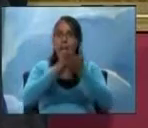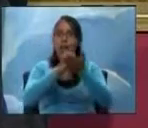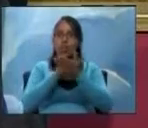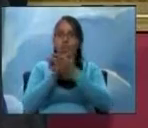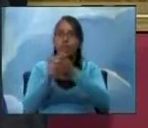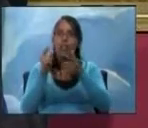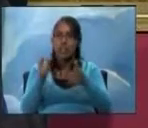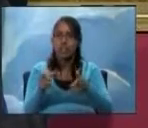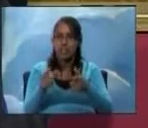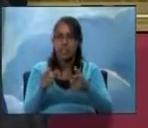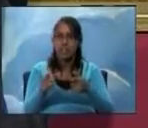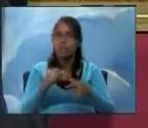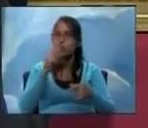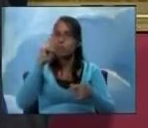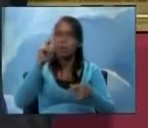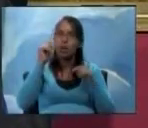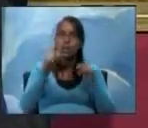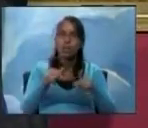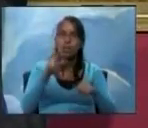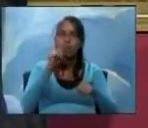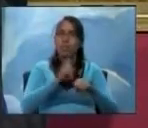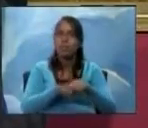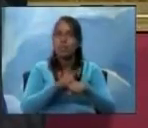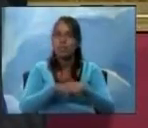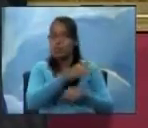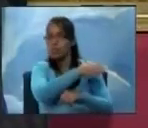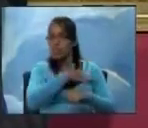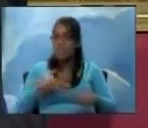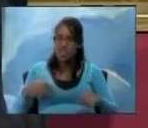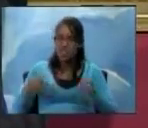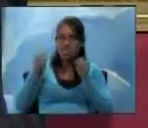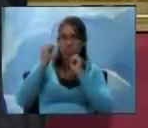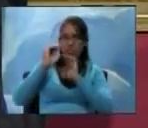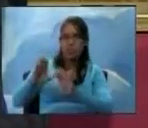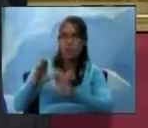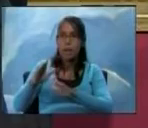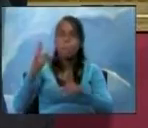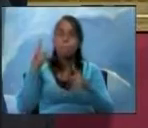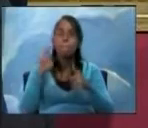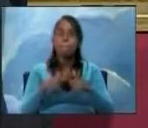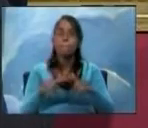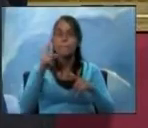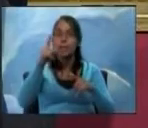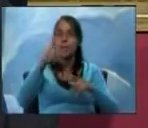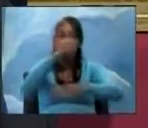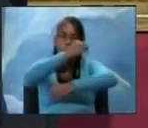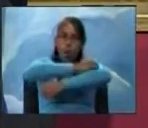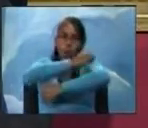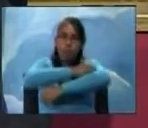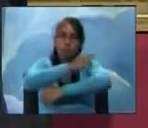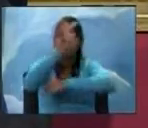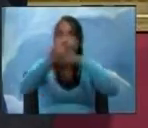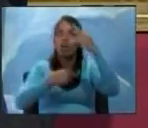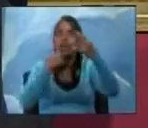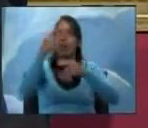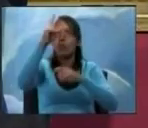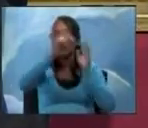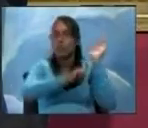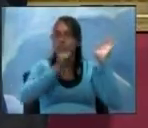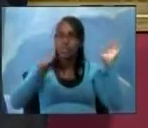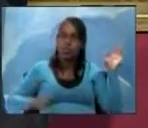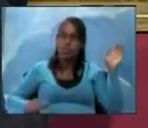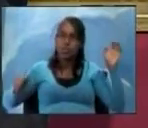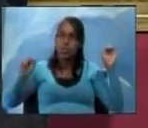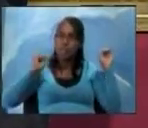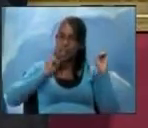allí. Vemos acá a Pedro, en una oportunidad quiso escatimarse, pero obedeció a la voz del Señor y echó